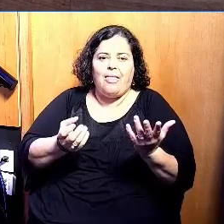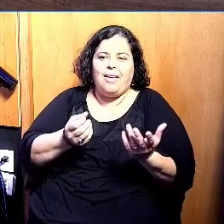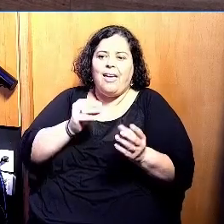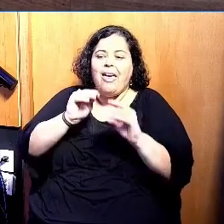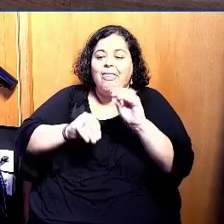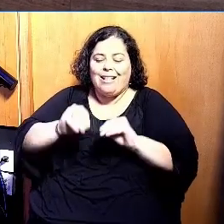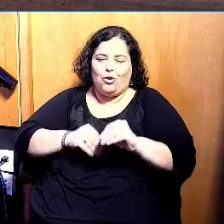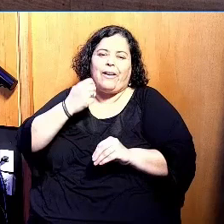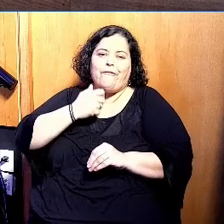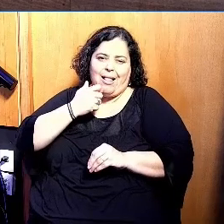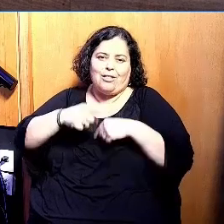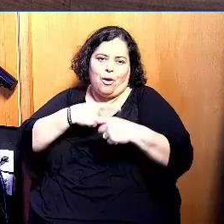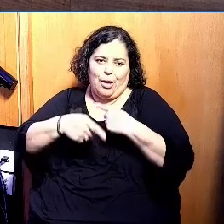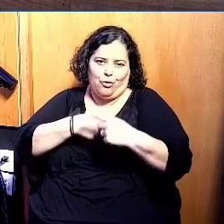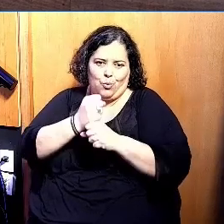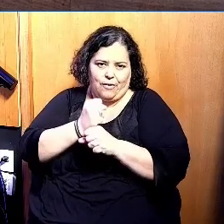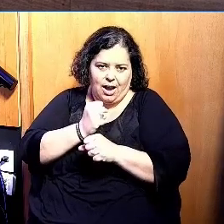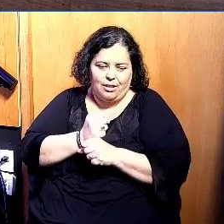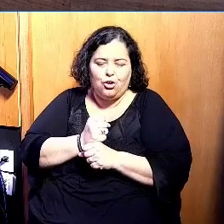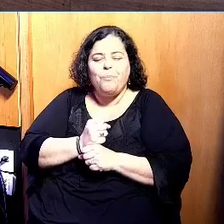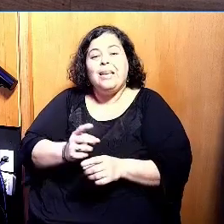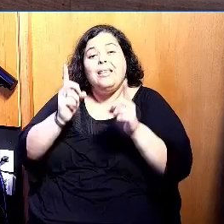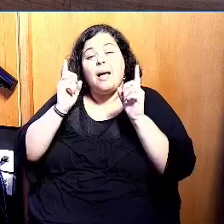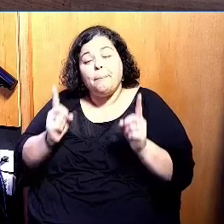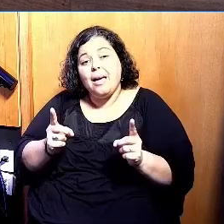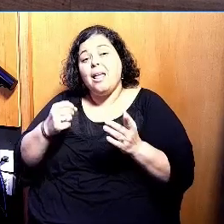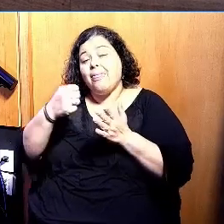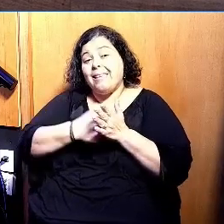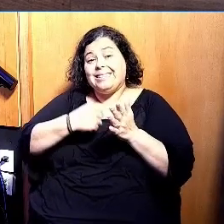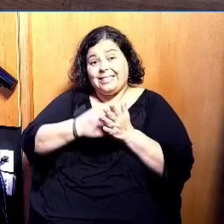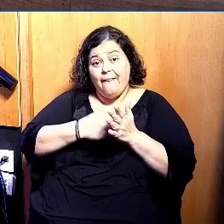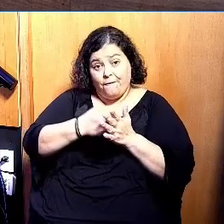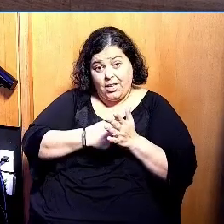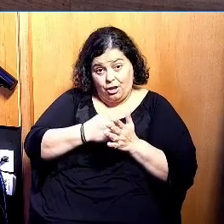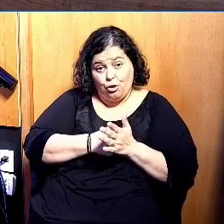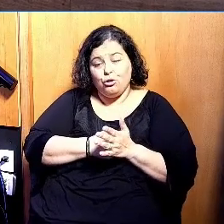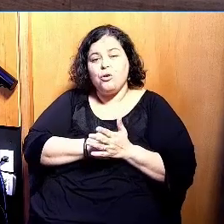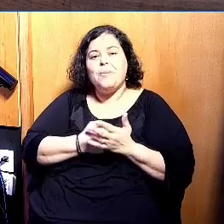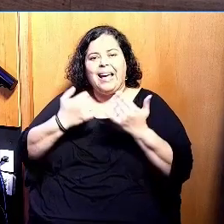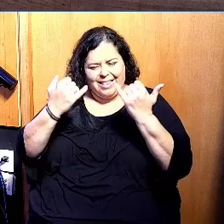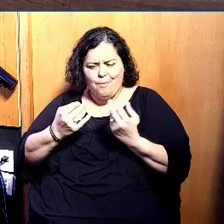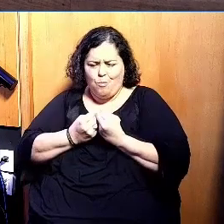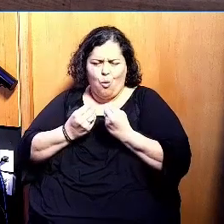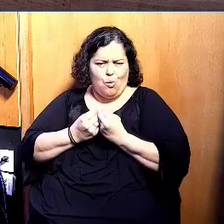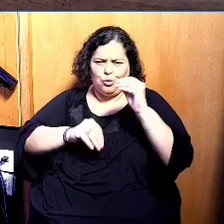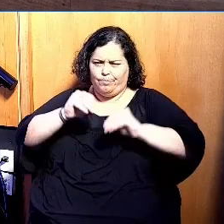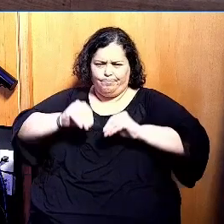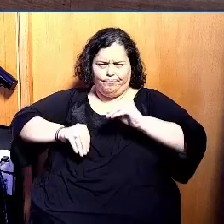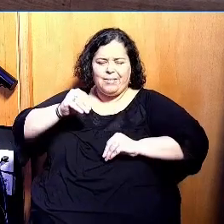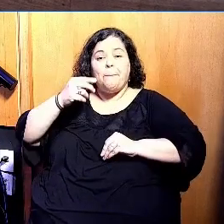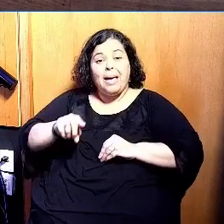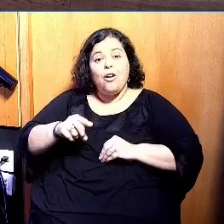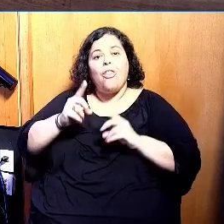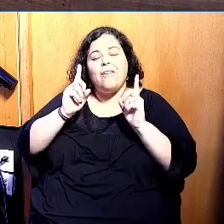mucho. Y en lo que tiene que ver con desafíos, en esto de que tenemos mucha disponibilidad de datos, tenemos que seguir